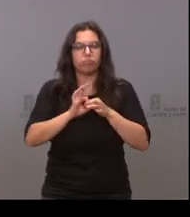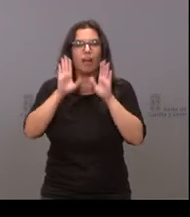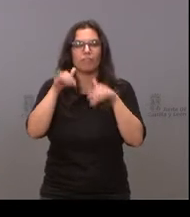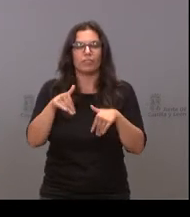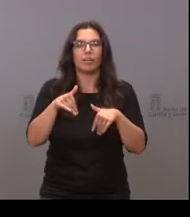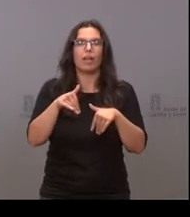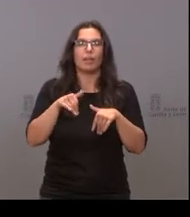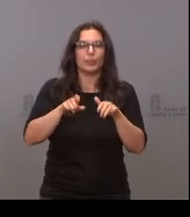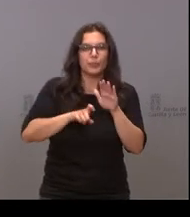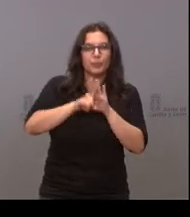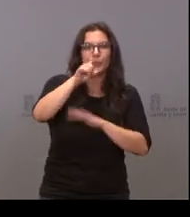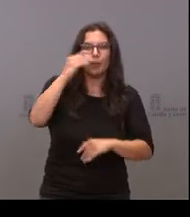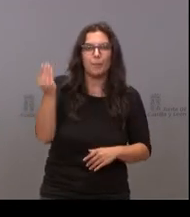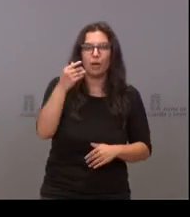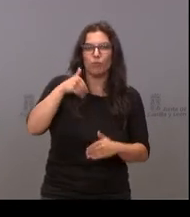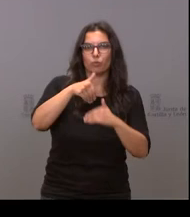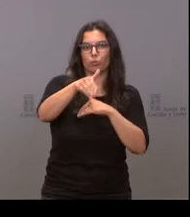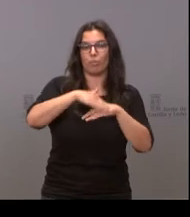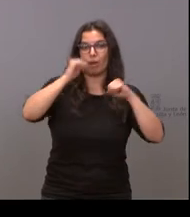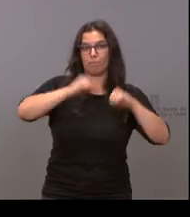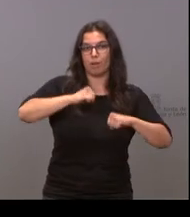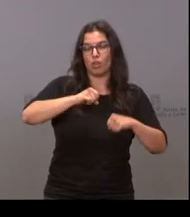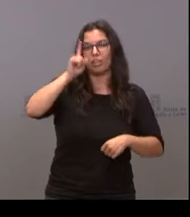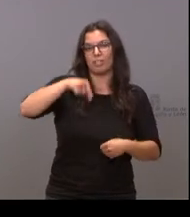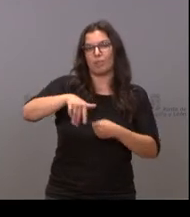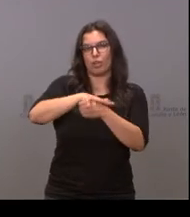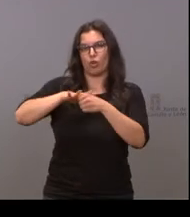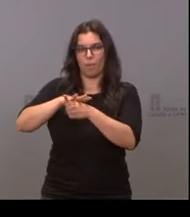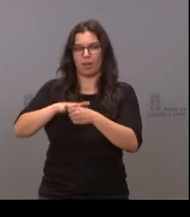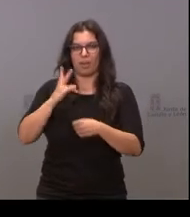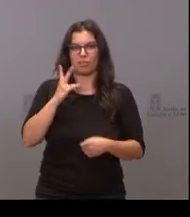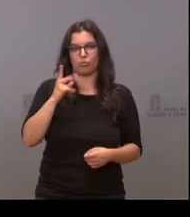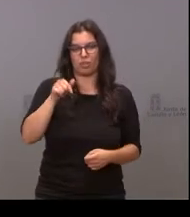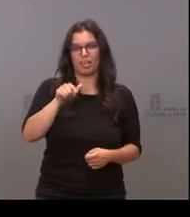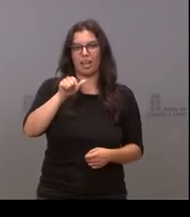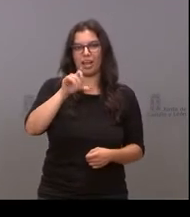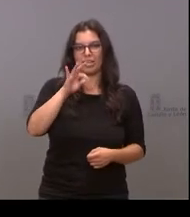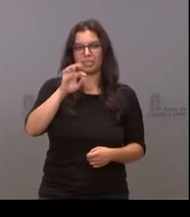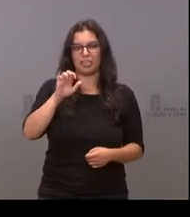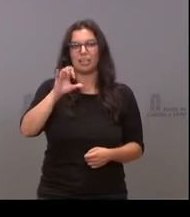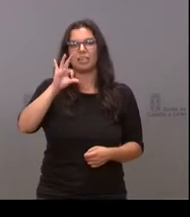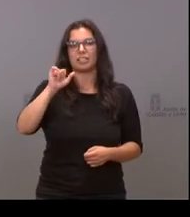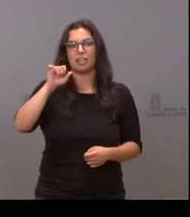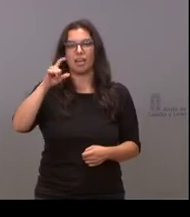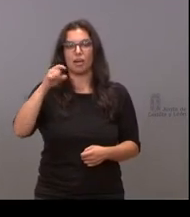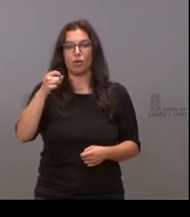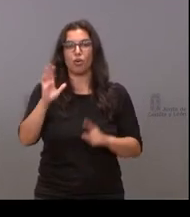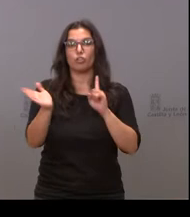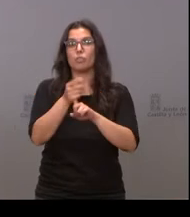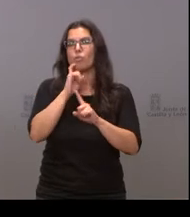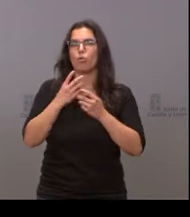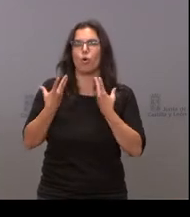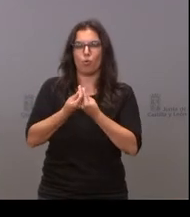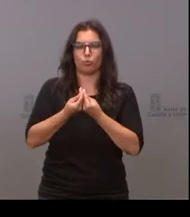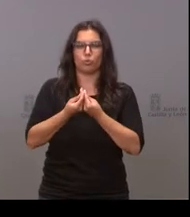para nuestros mayores y un mejor porvenir para lista y sellado lo vamos a lograr juntos vamos a por